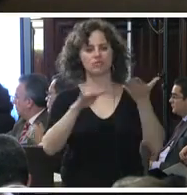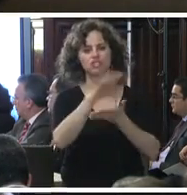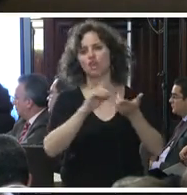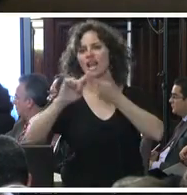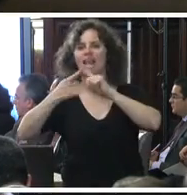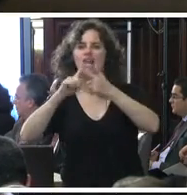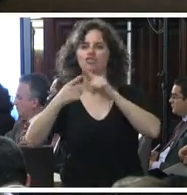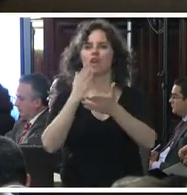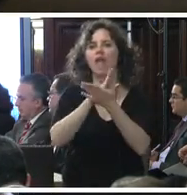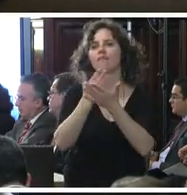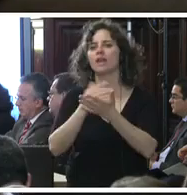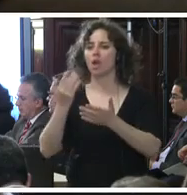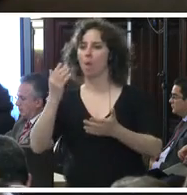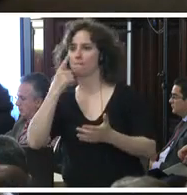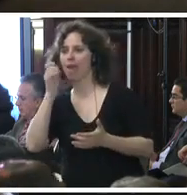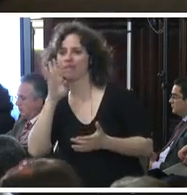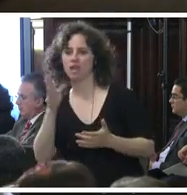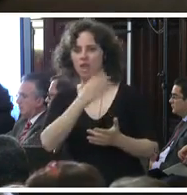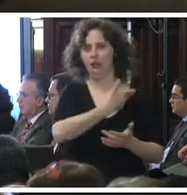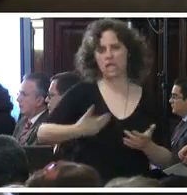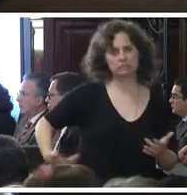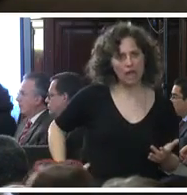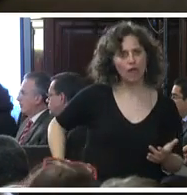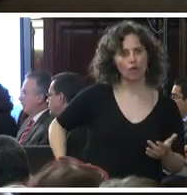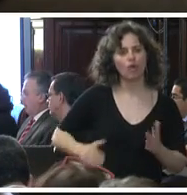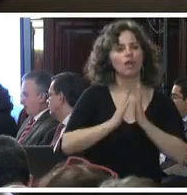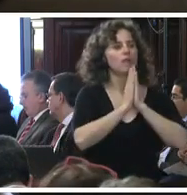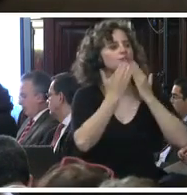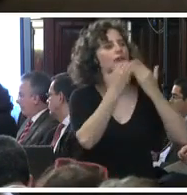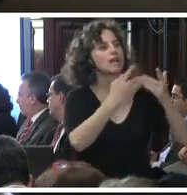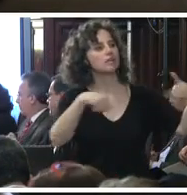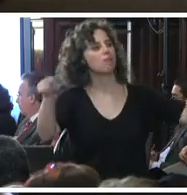and the state and wolff velocidad